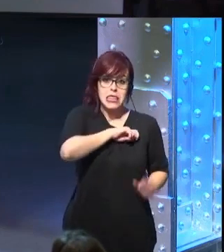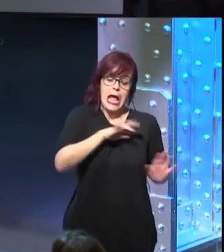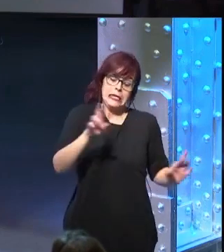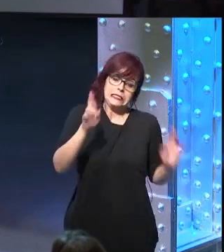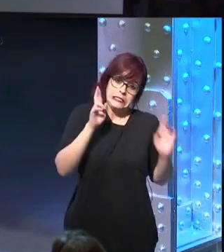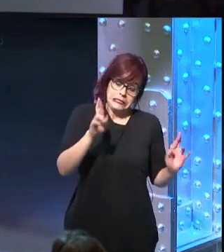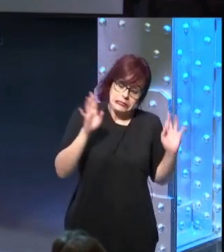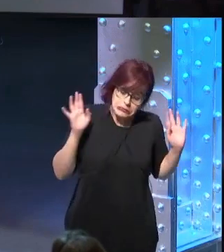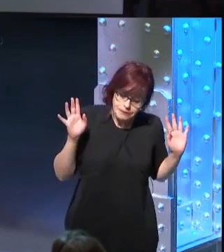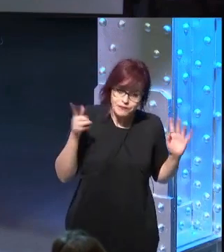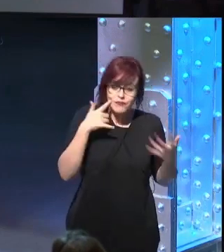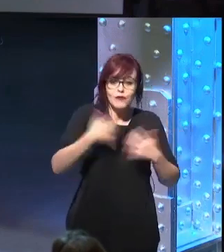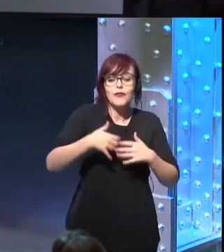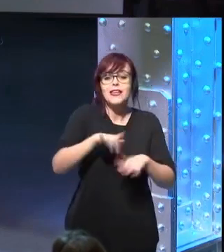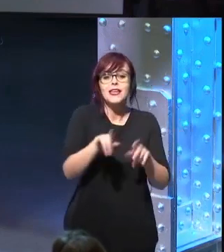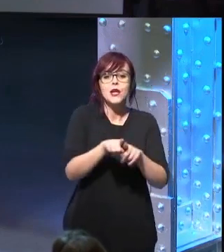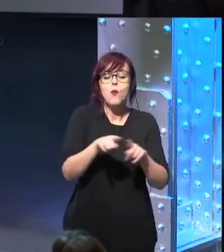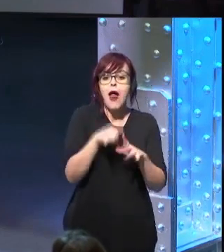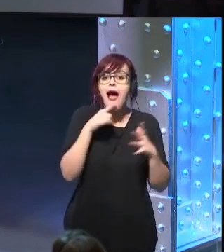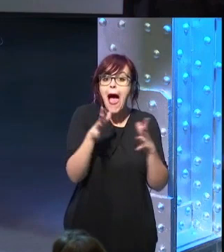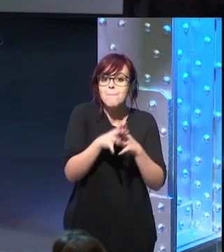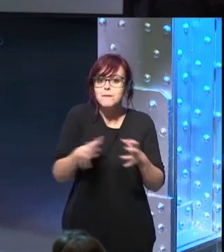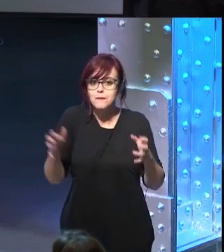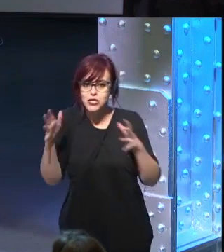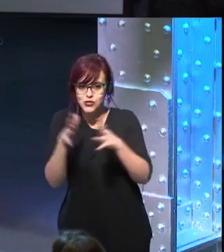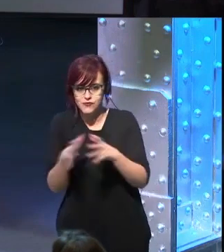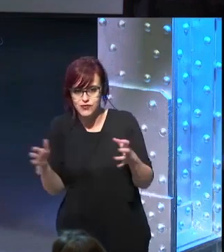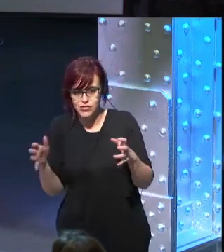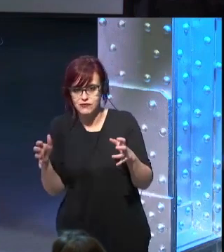español. Si pensamos en el adjetivo ambicioso,